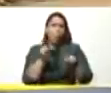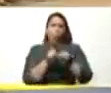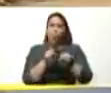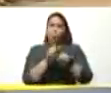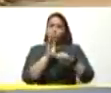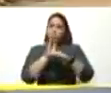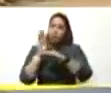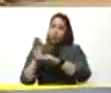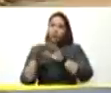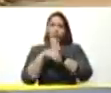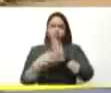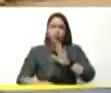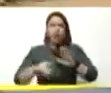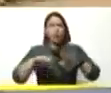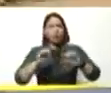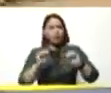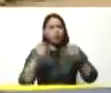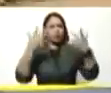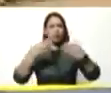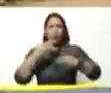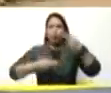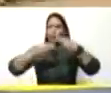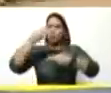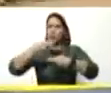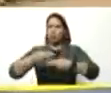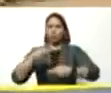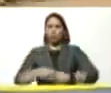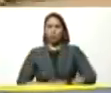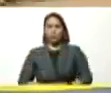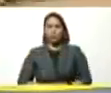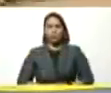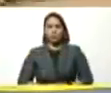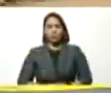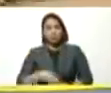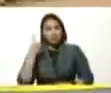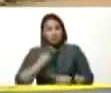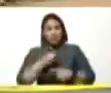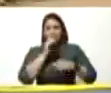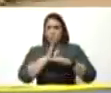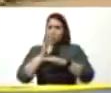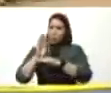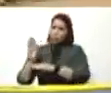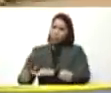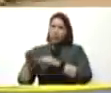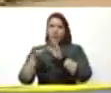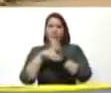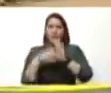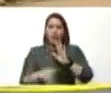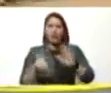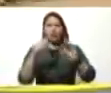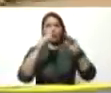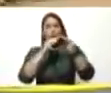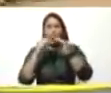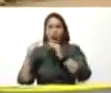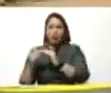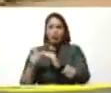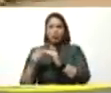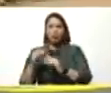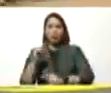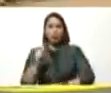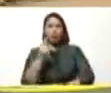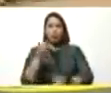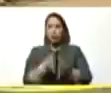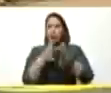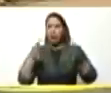derechos conquistados y construidos. Hay que cuidarlos. Y el derecho a la vivienda es uno de los